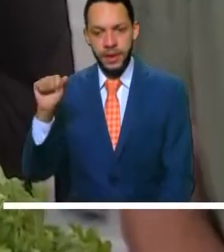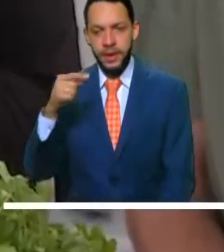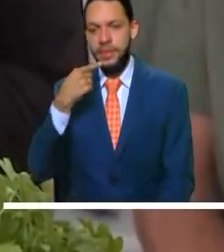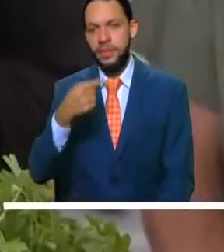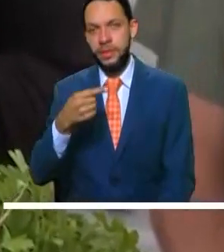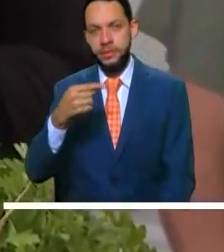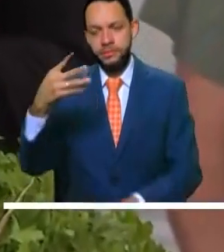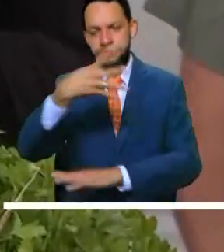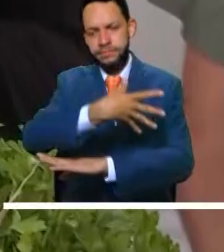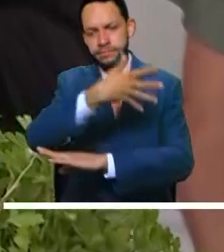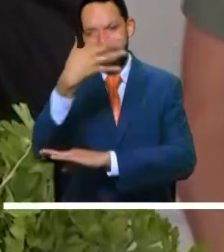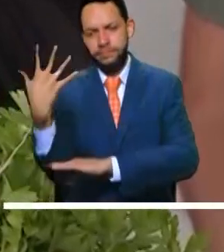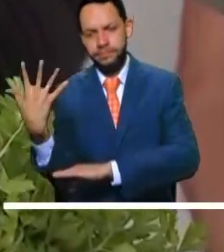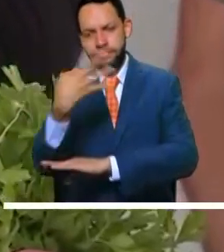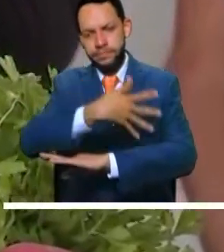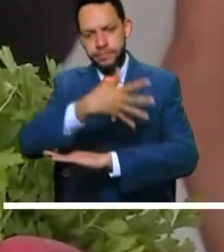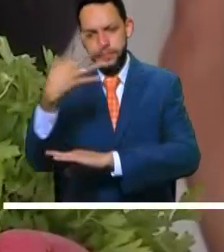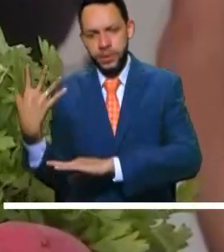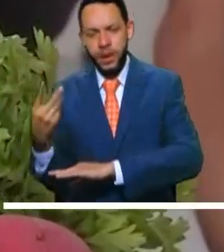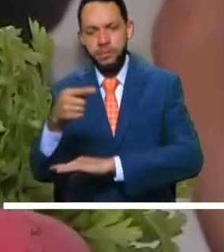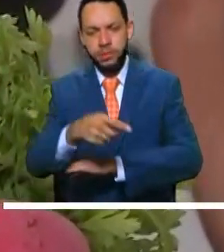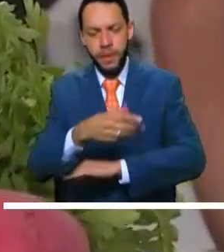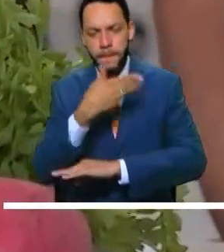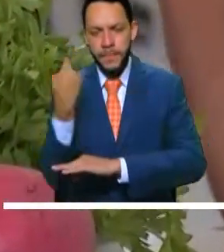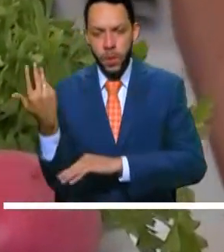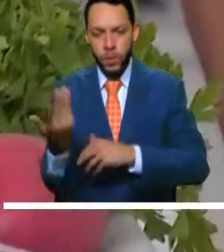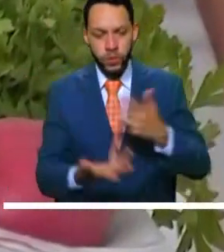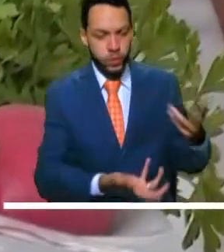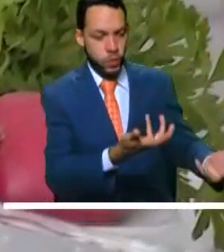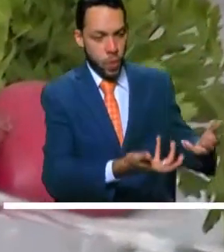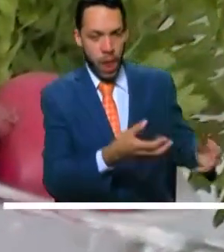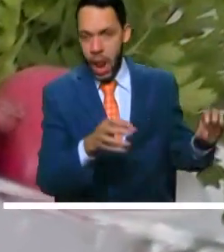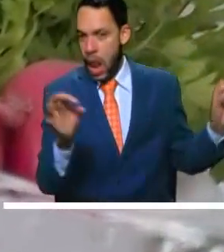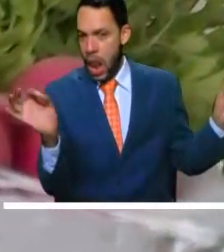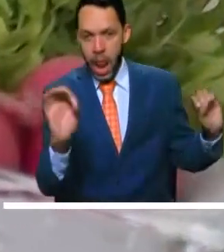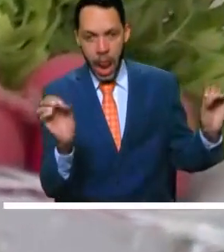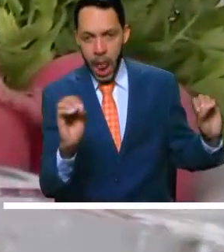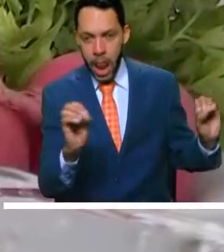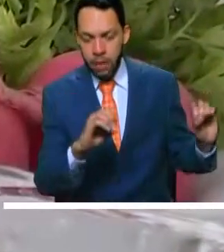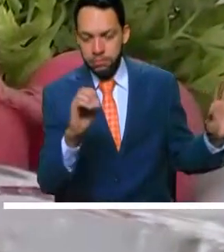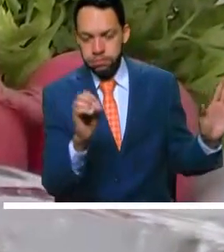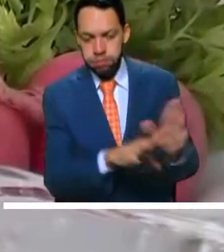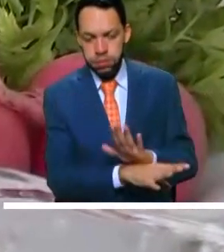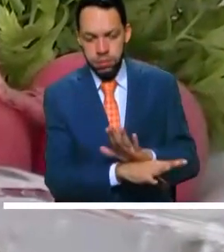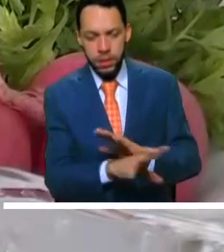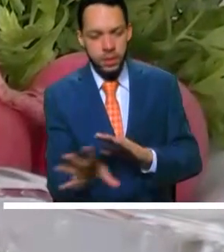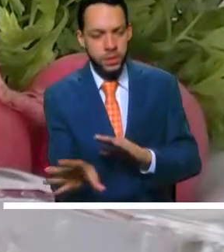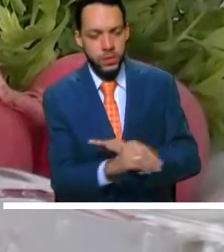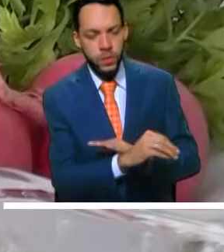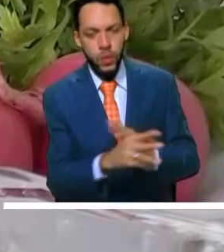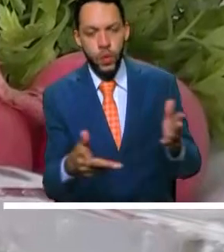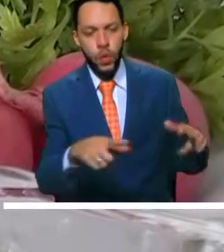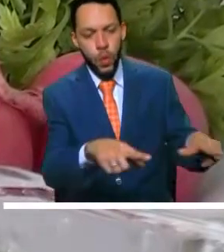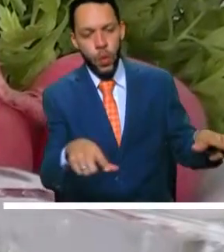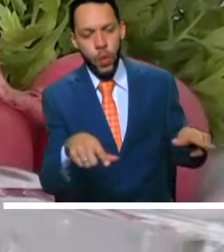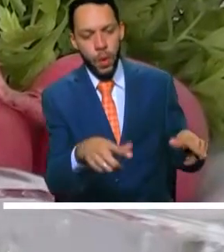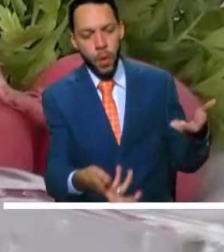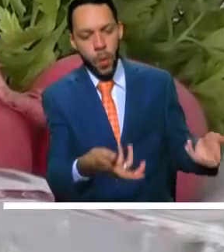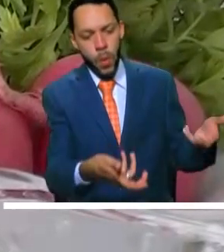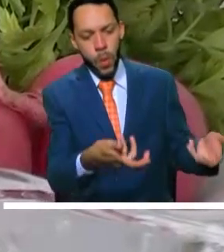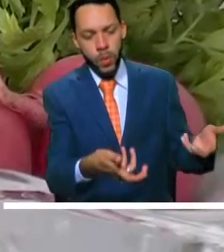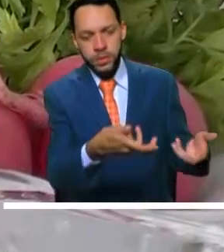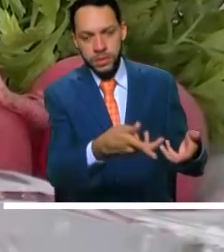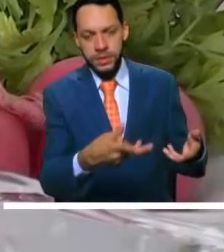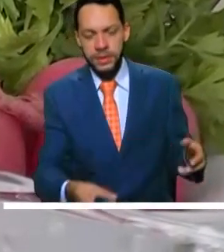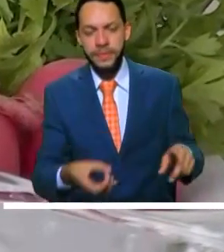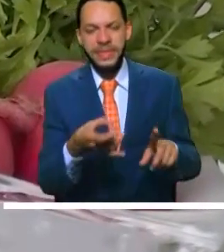toda la comida. ¿Pasó por un fogón? No, porque el fogón, por eso grabo este programa en una cocina, porque es que el fogón le mata el